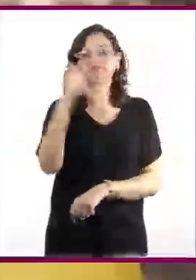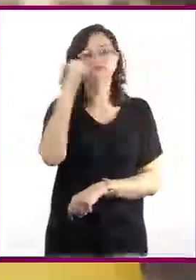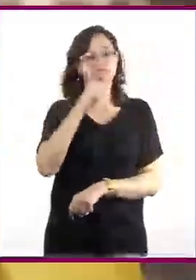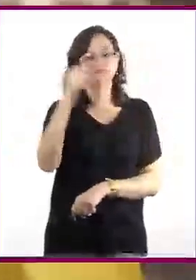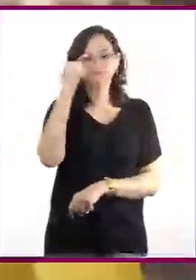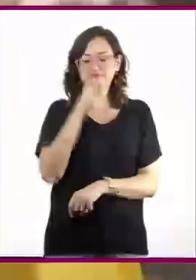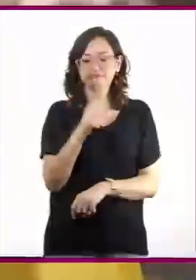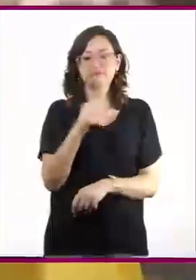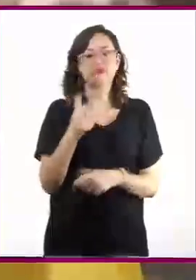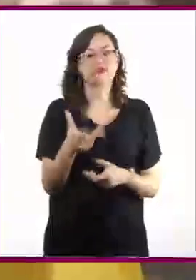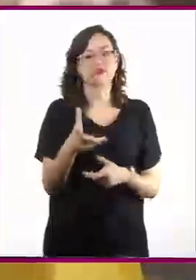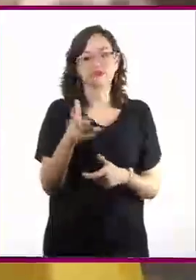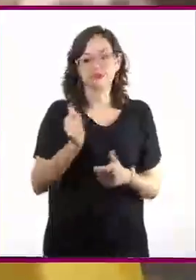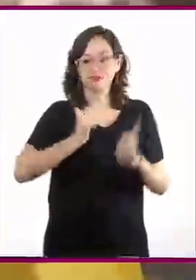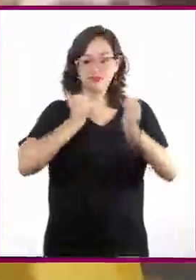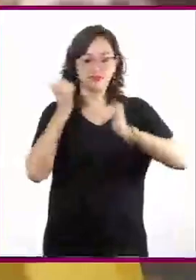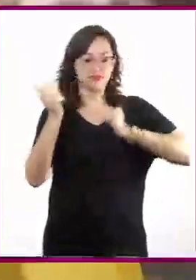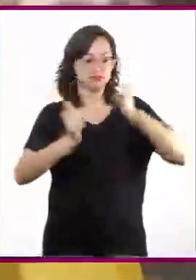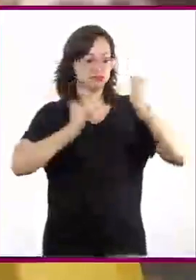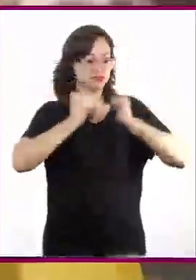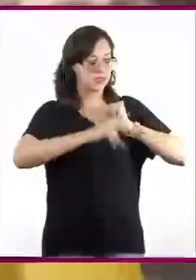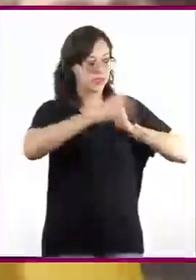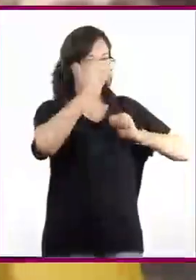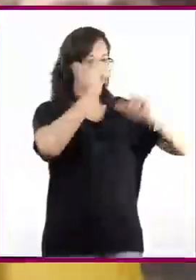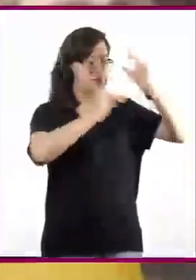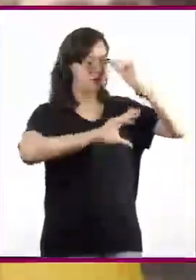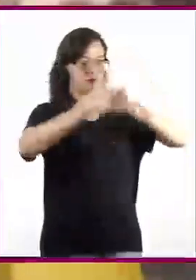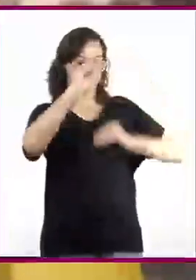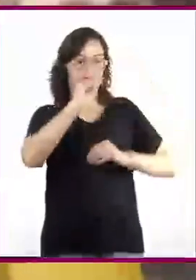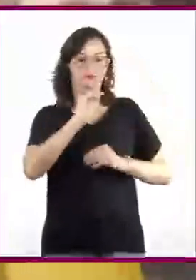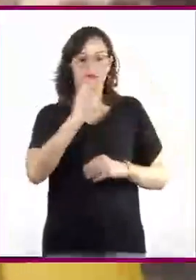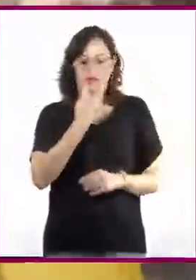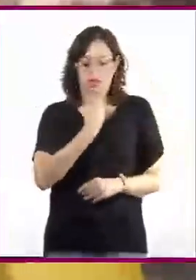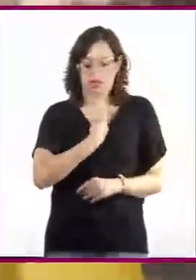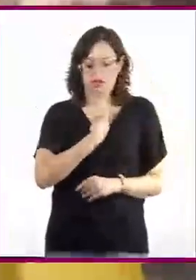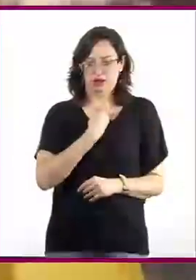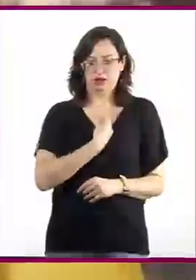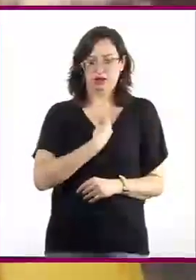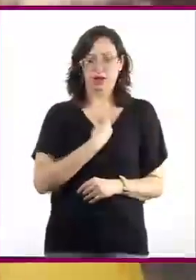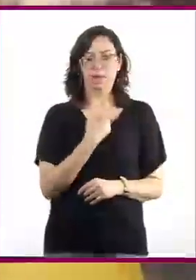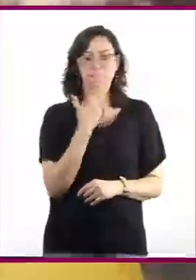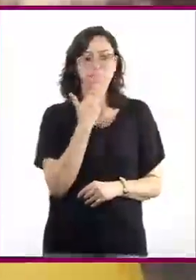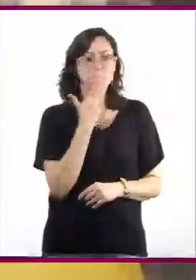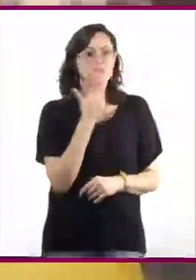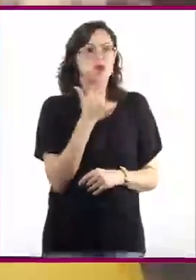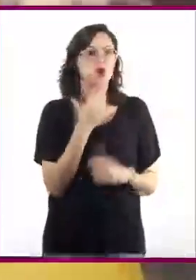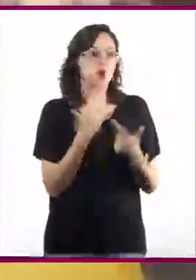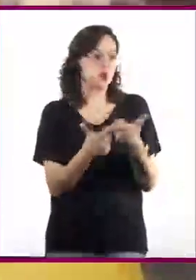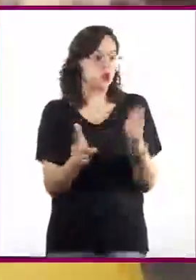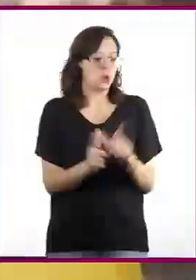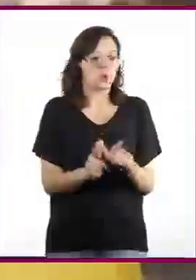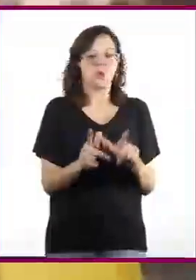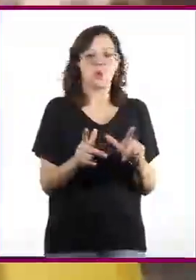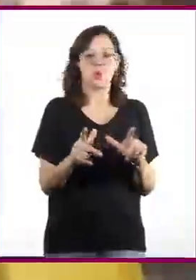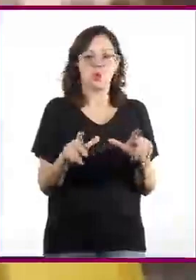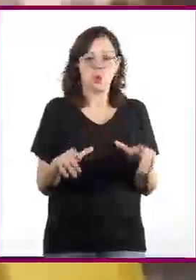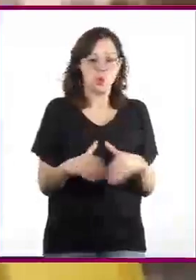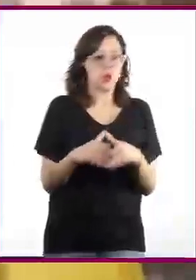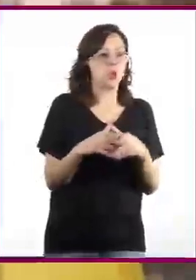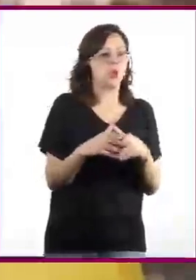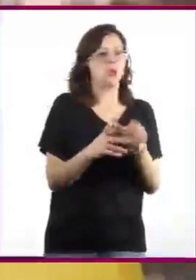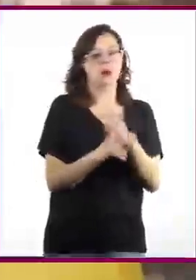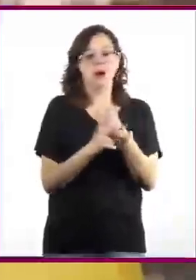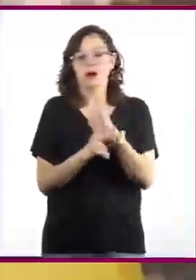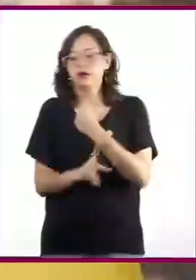para construir, digamos, la identidad mejor o de la mejor manera de un grupo, de un pueblo, de un país, de una